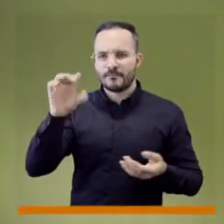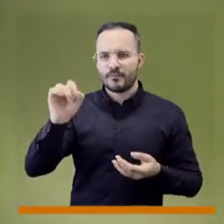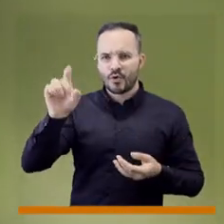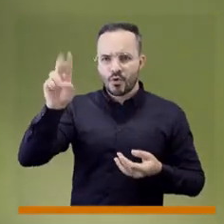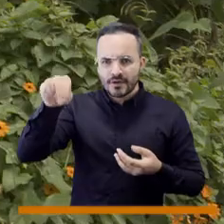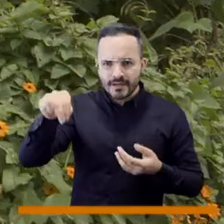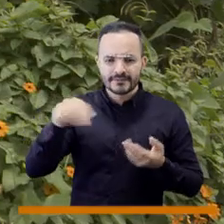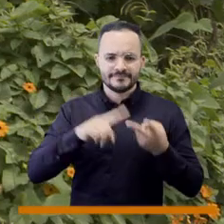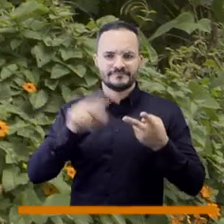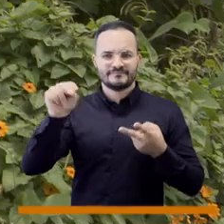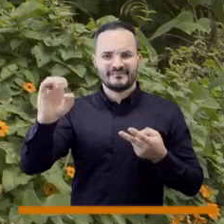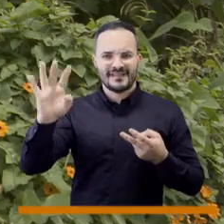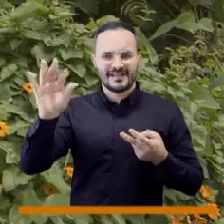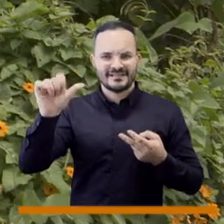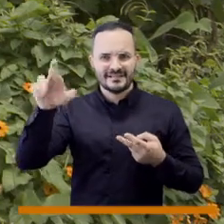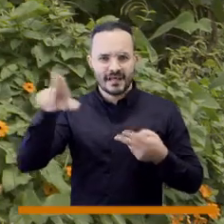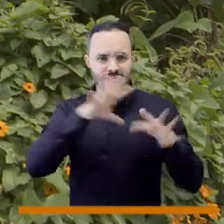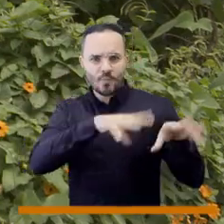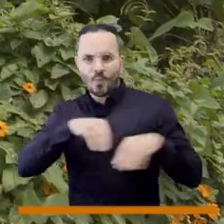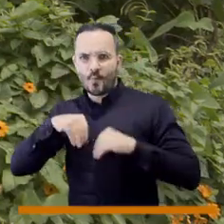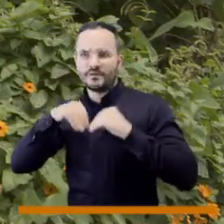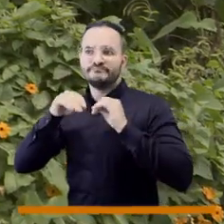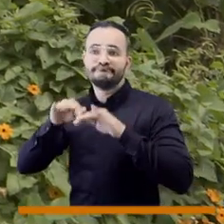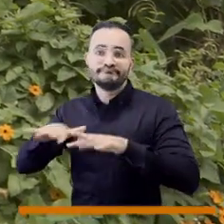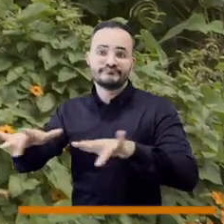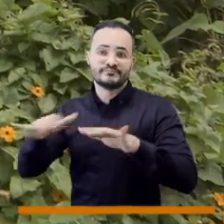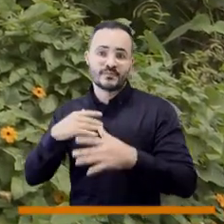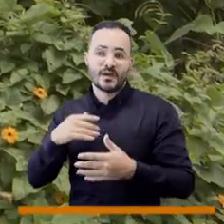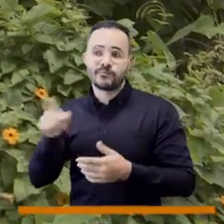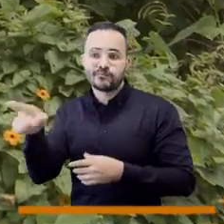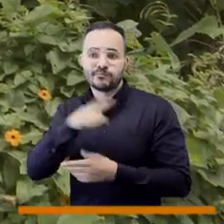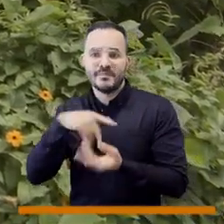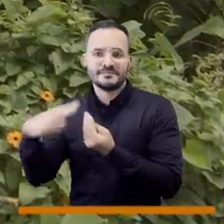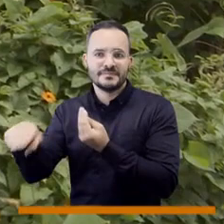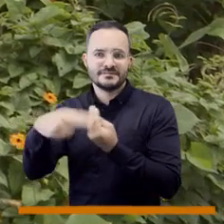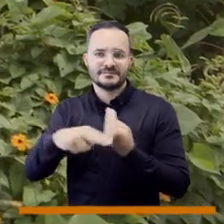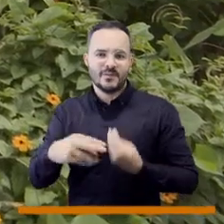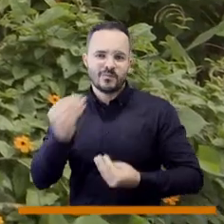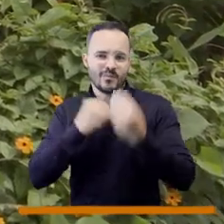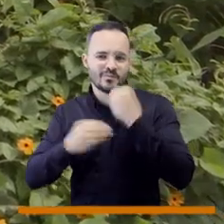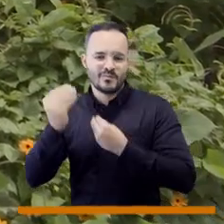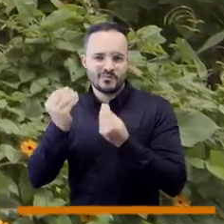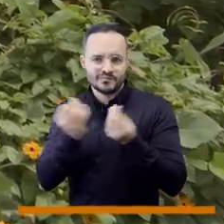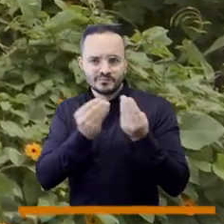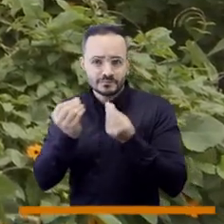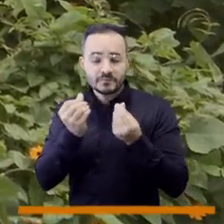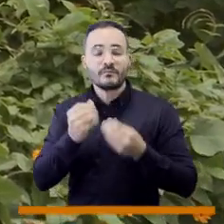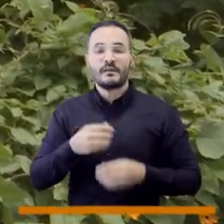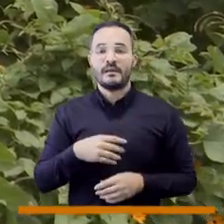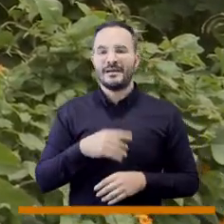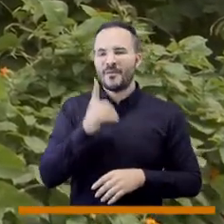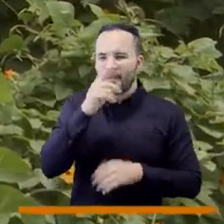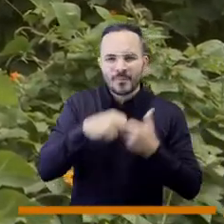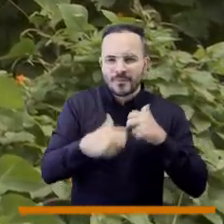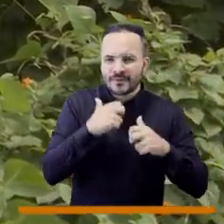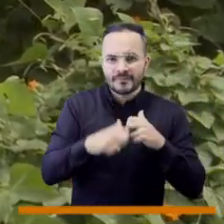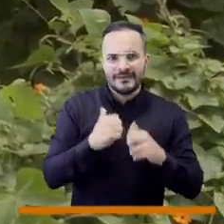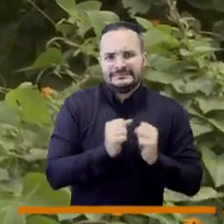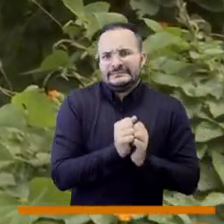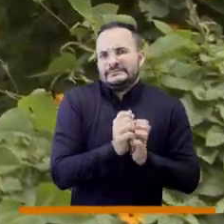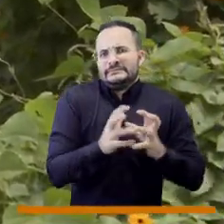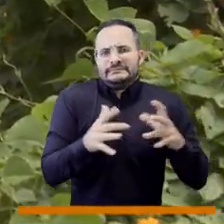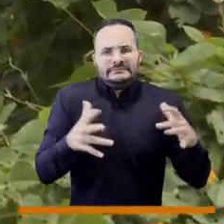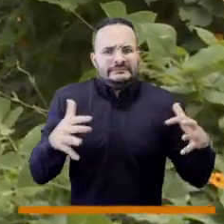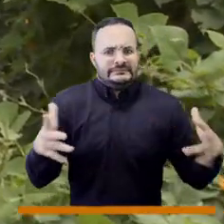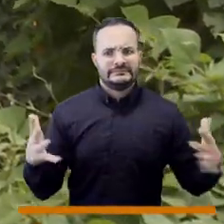polen y mucha mucha néctar que les sirve de alimento a muchas especies el problema de ella radica en la gran